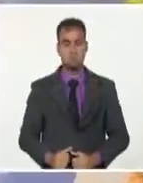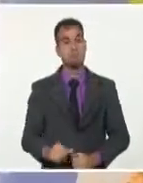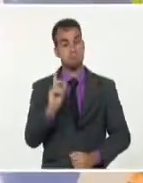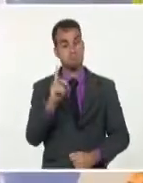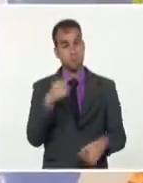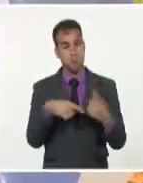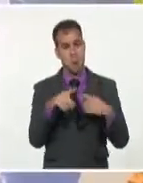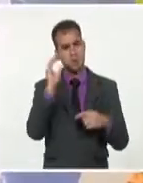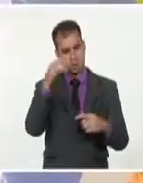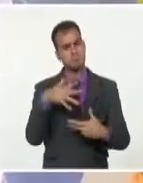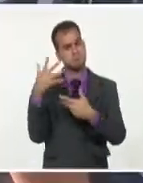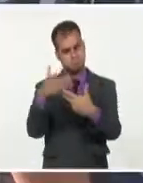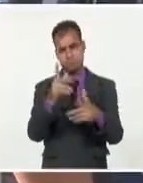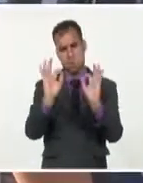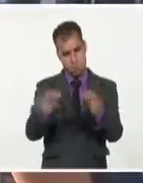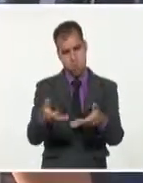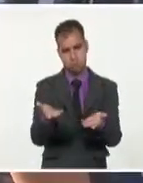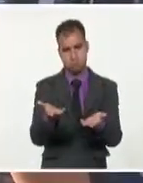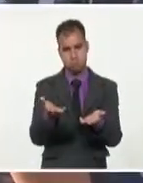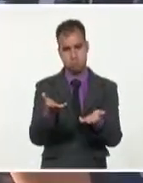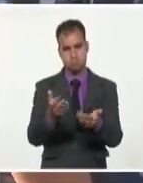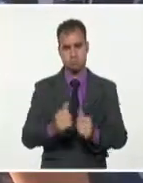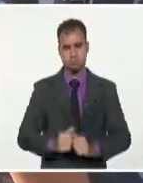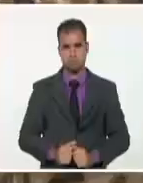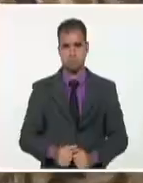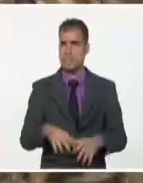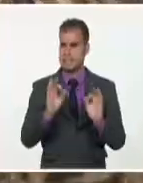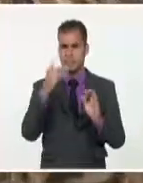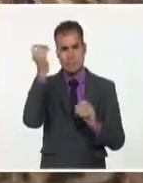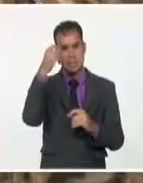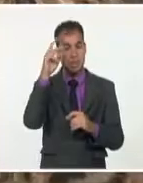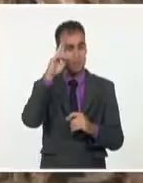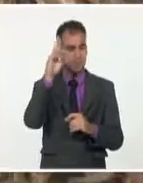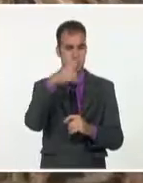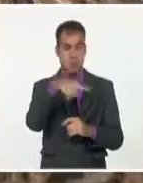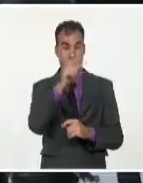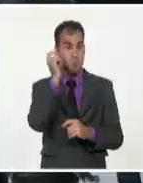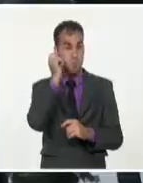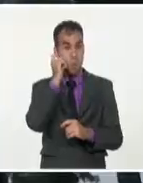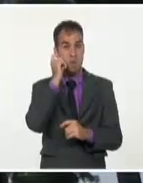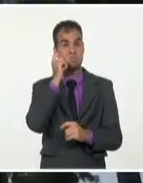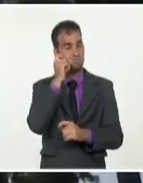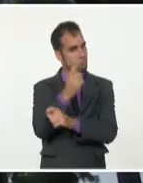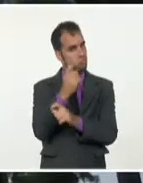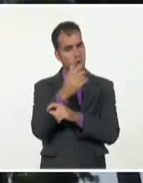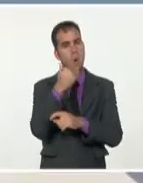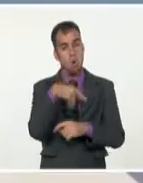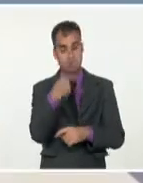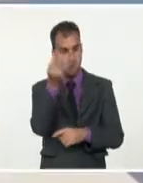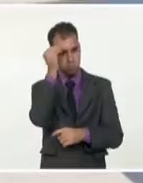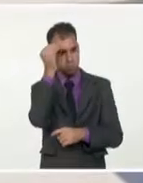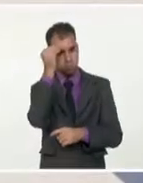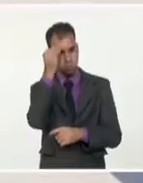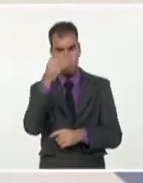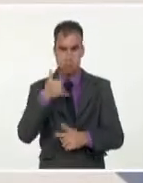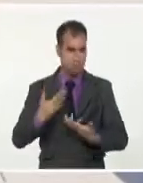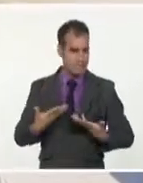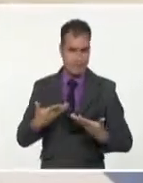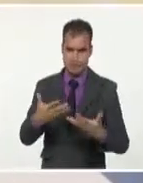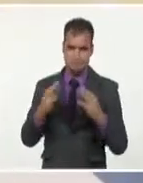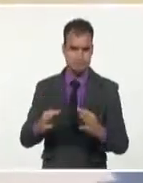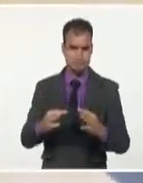faltó el tributo solemne que la patria ofrece siempre a la mujer que enseñó a los cubanos de sacrificios y desprendimientos. Una ofrenda a